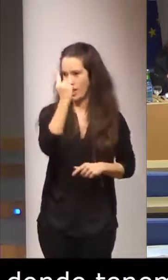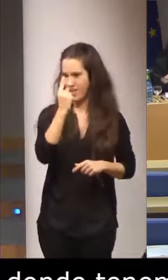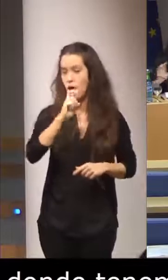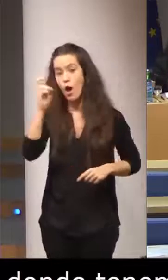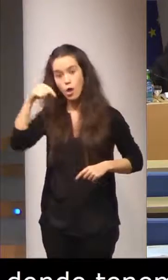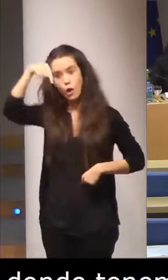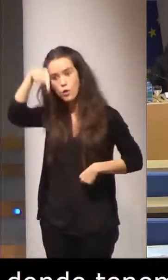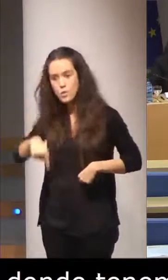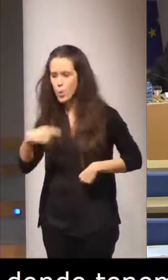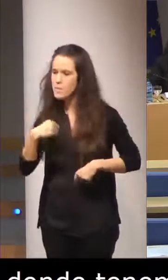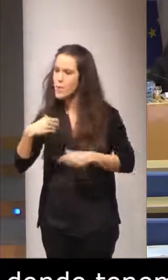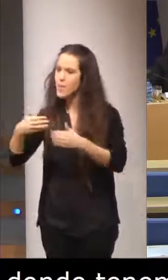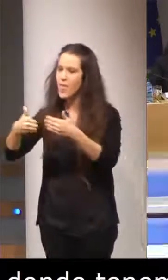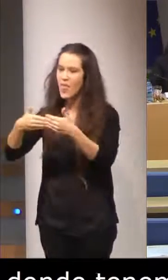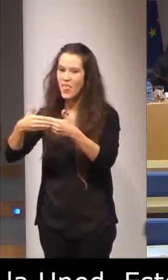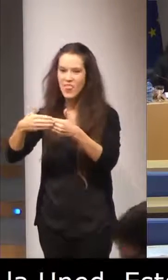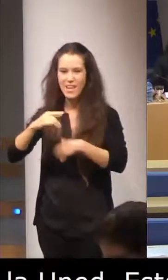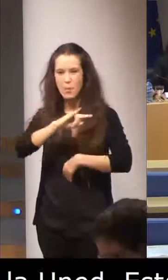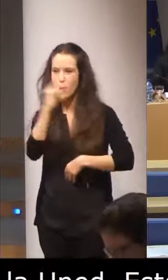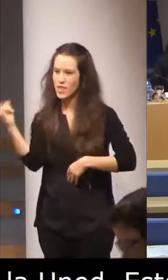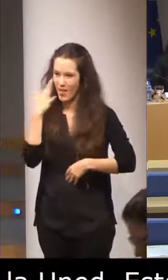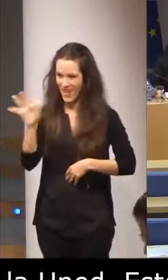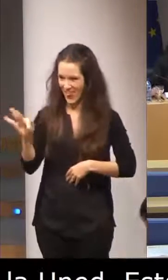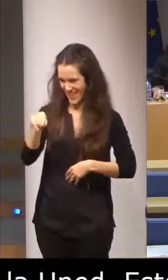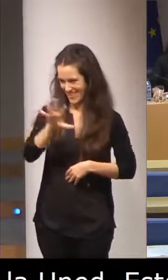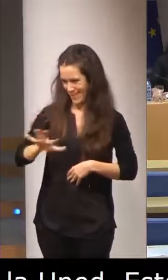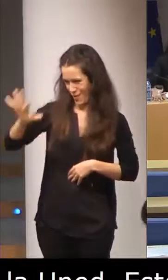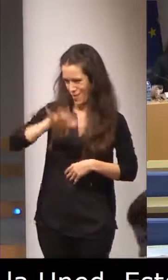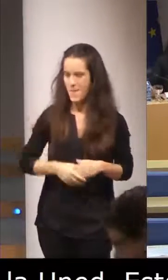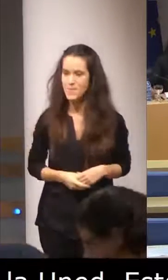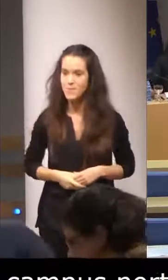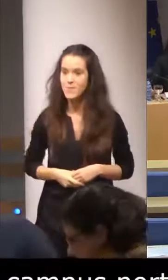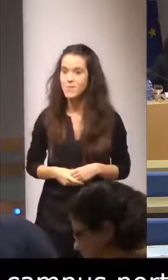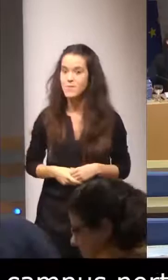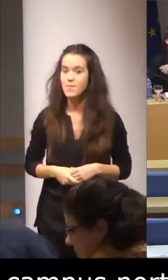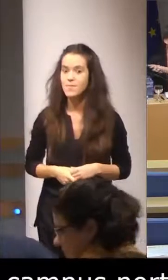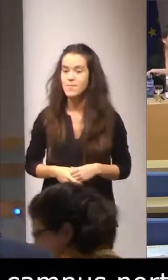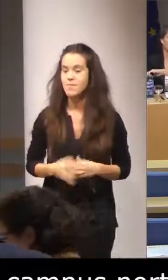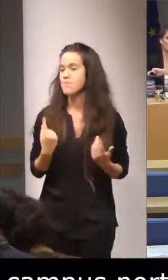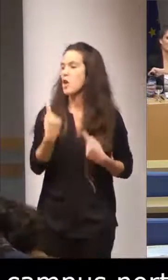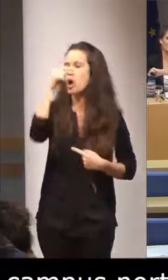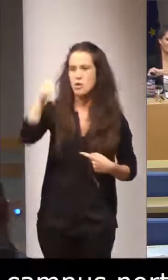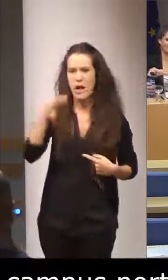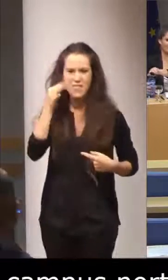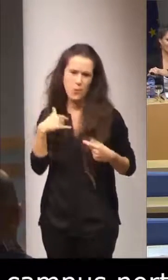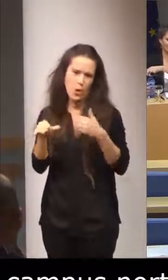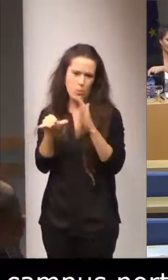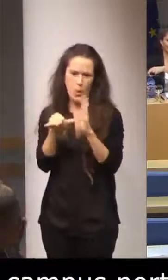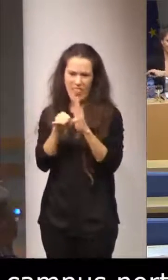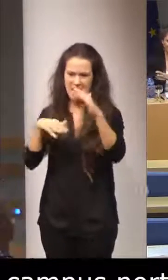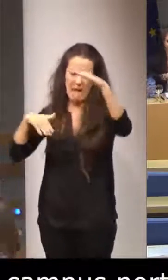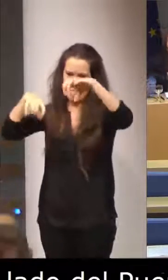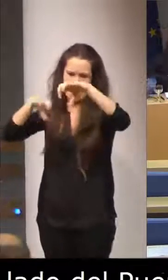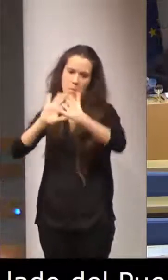es el que está al lado del puente de los franceses, y aunque norte y sur muy cercanos entre sí, de todos modos.